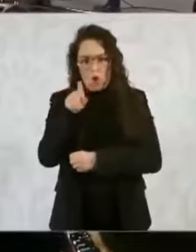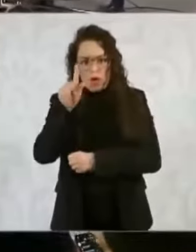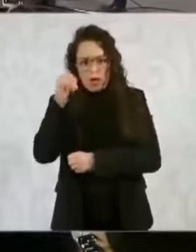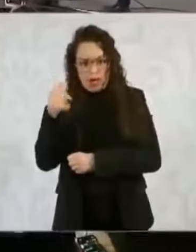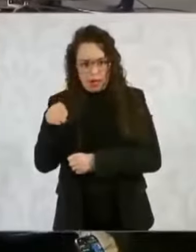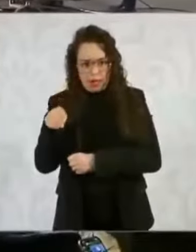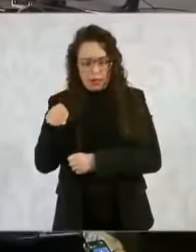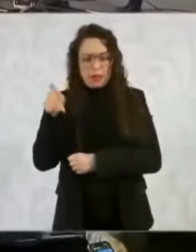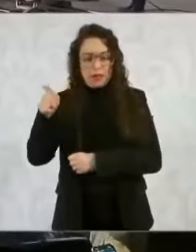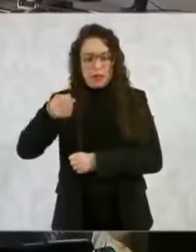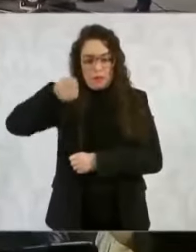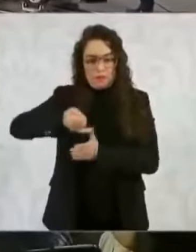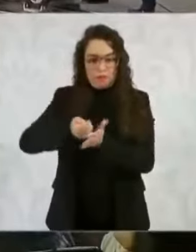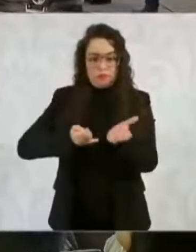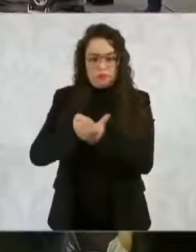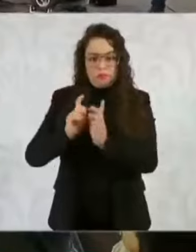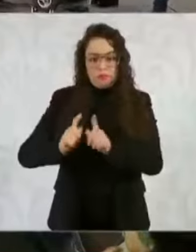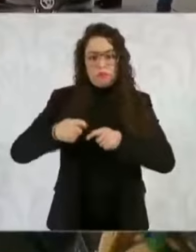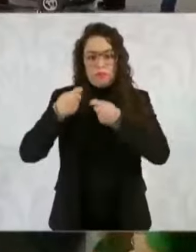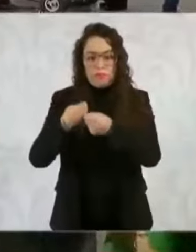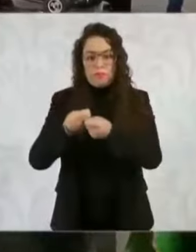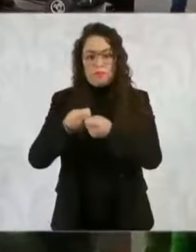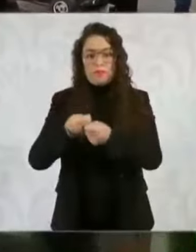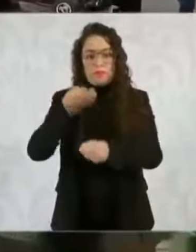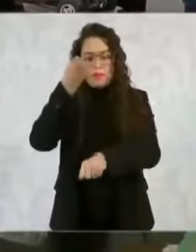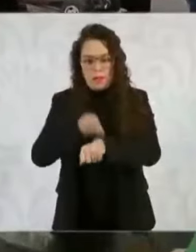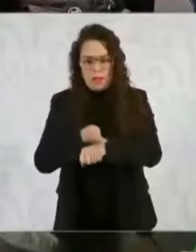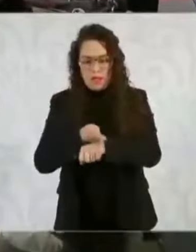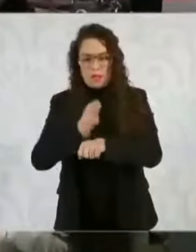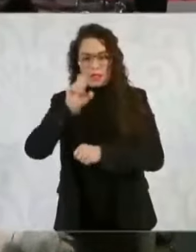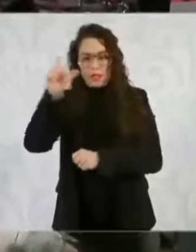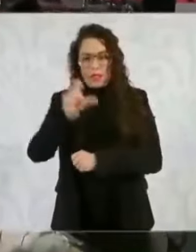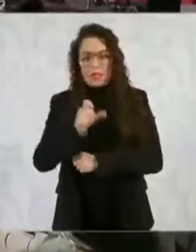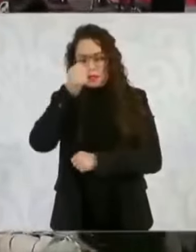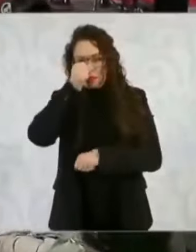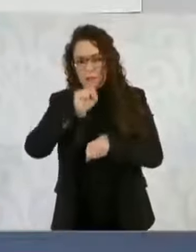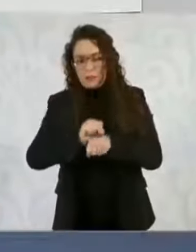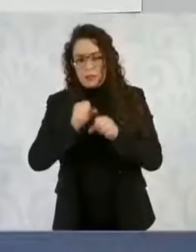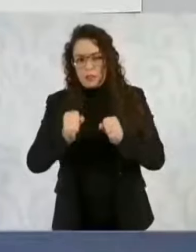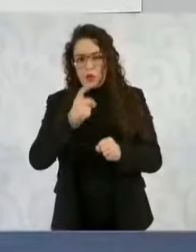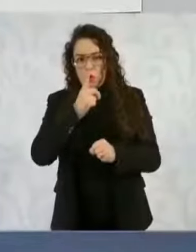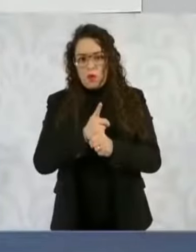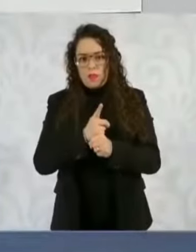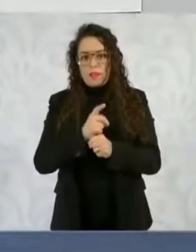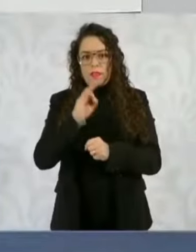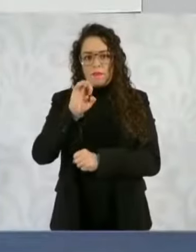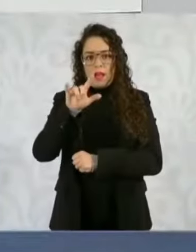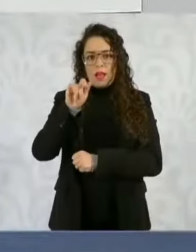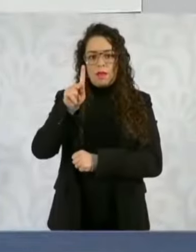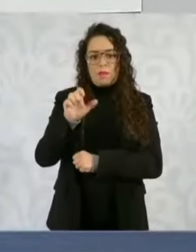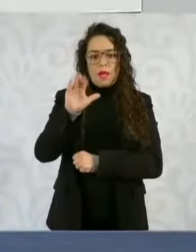Genaro García Luna, exsecretario de Seguridad de Felipe Calderón,